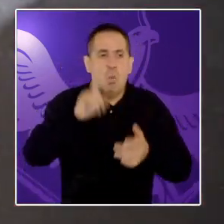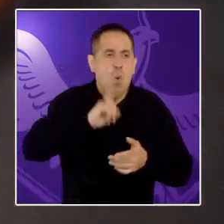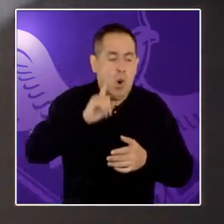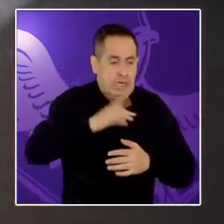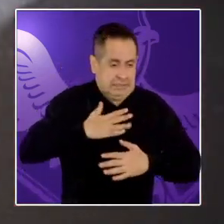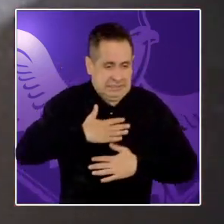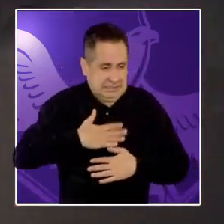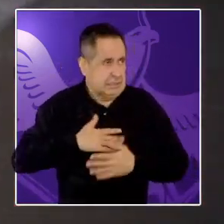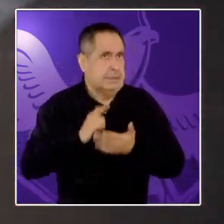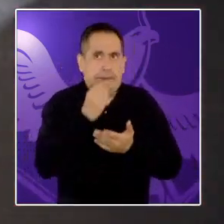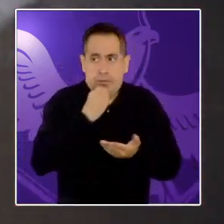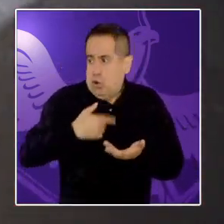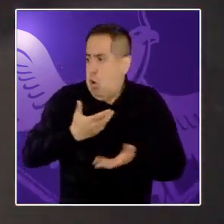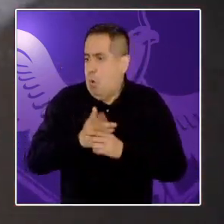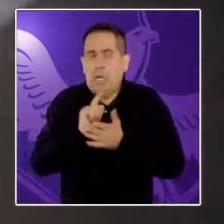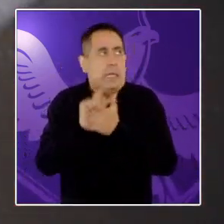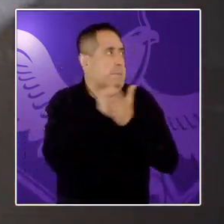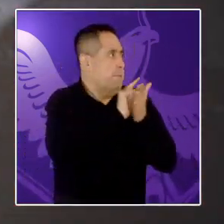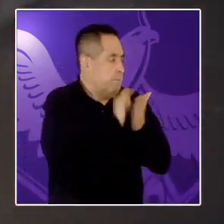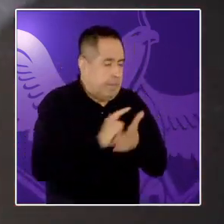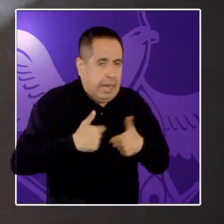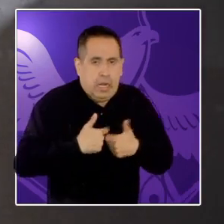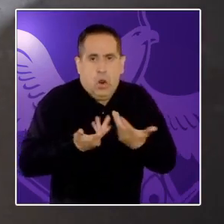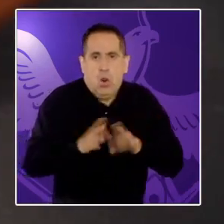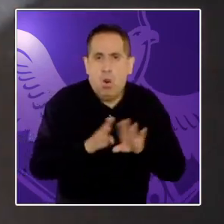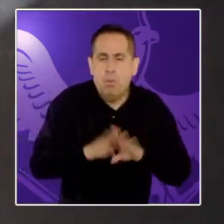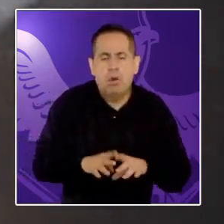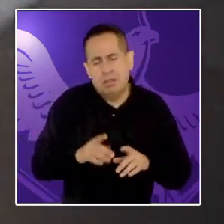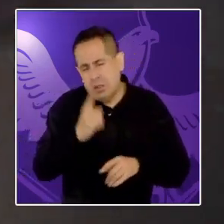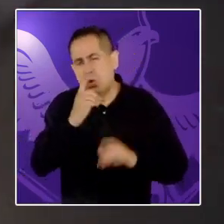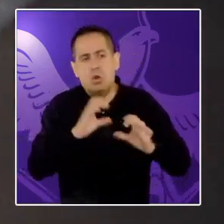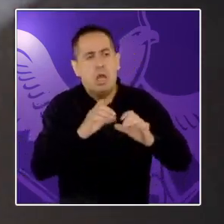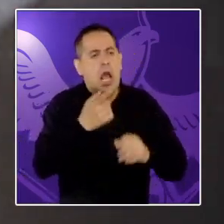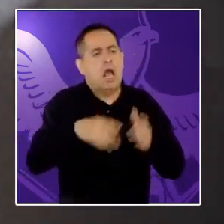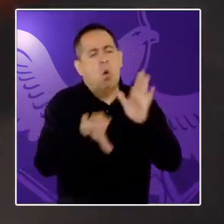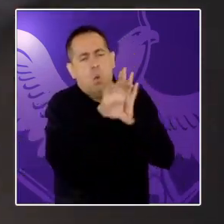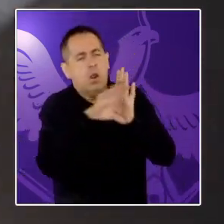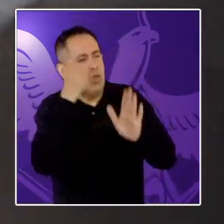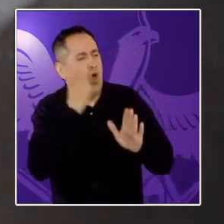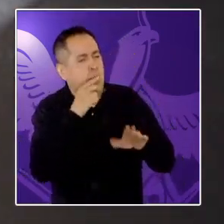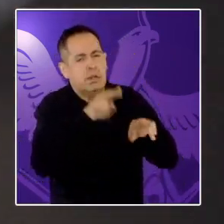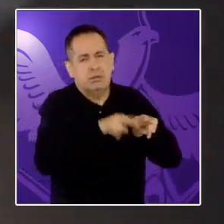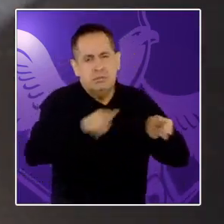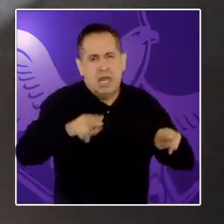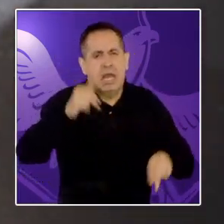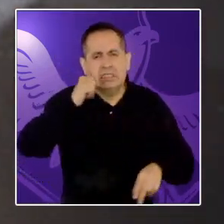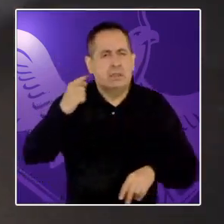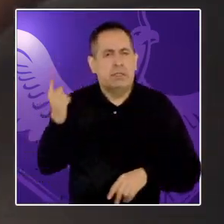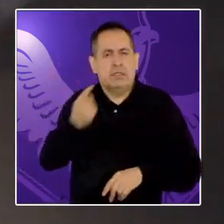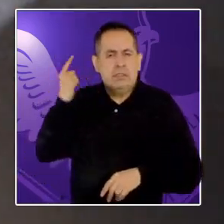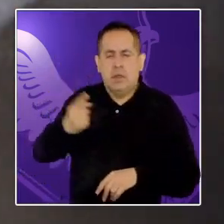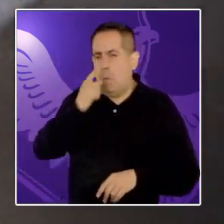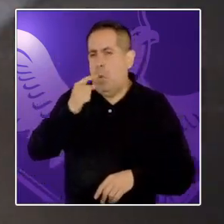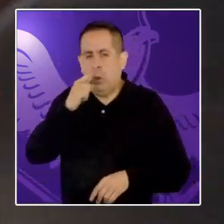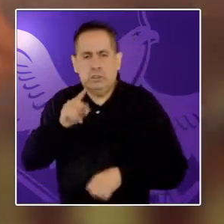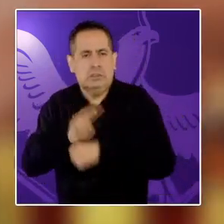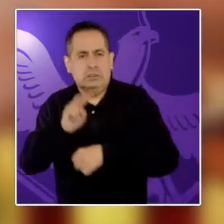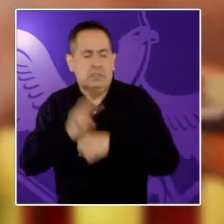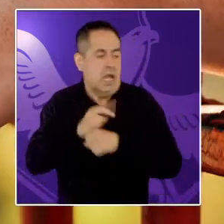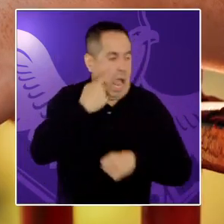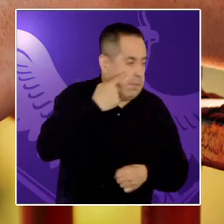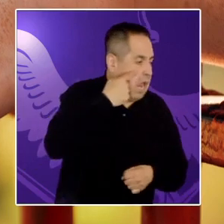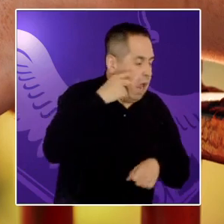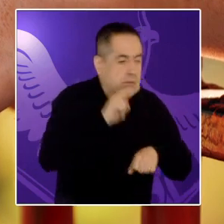áreas comunes. Las mujeres siguen teniendo que limpiar sus propias estancias. Sí hay como un especial cuidado en los dormitorios. Parece que